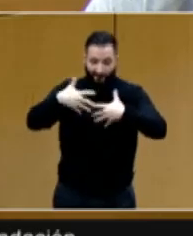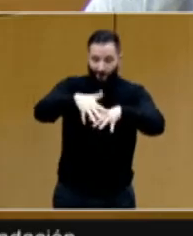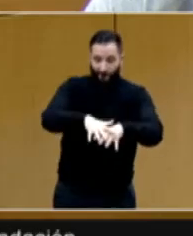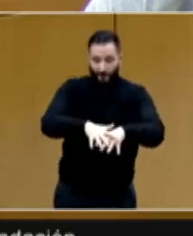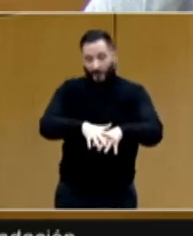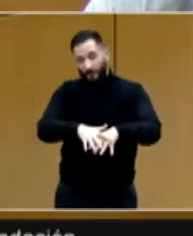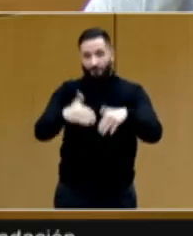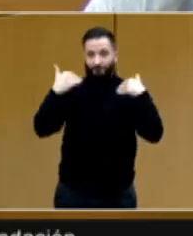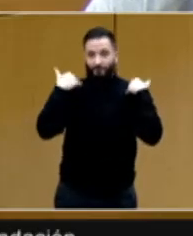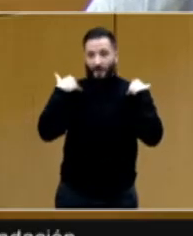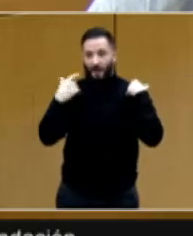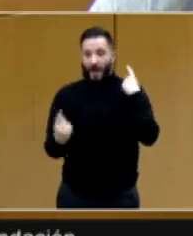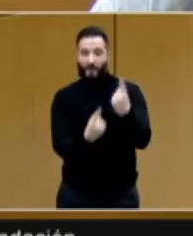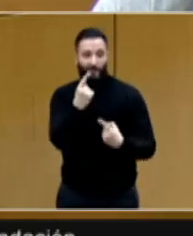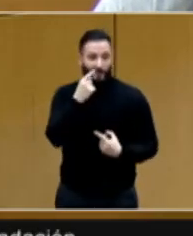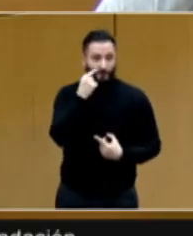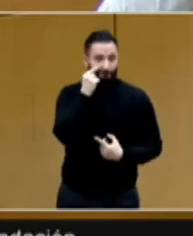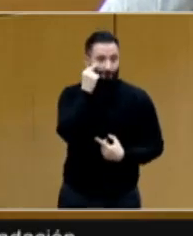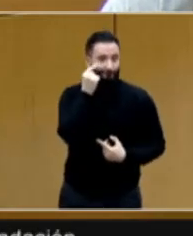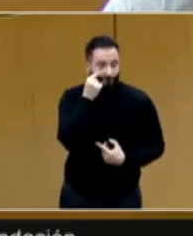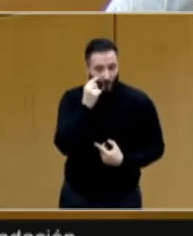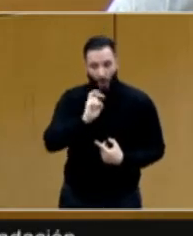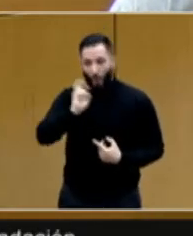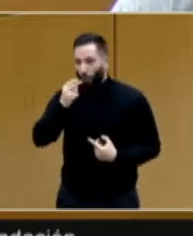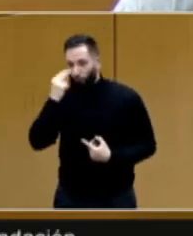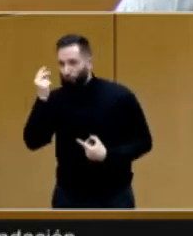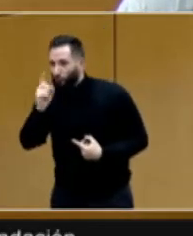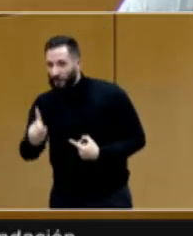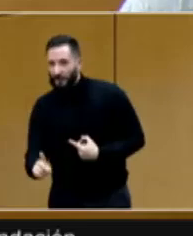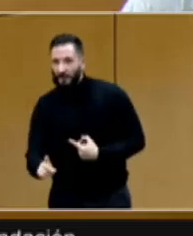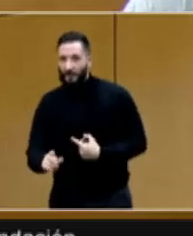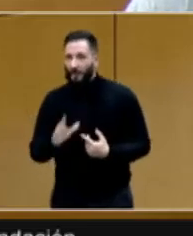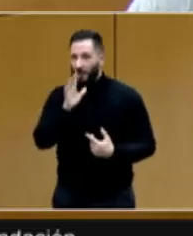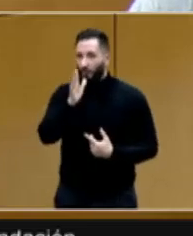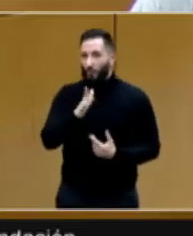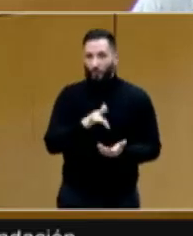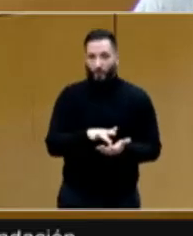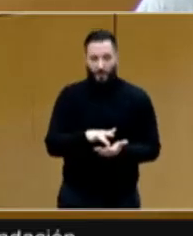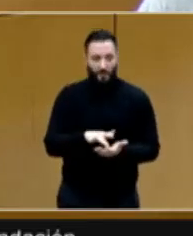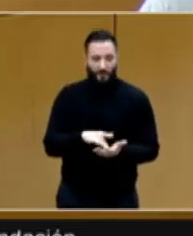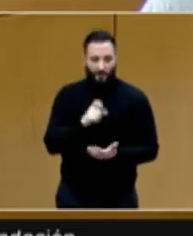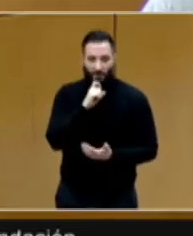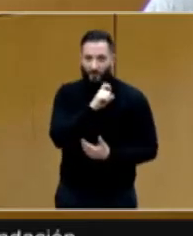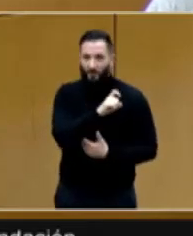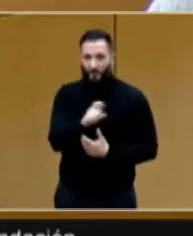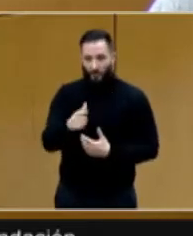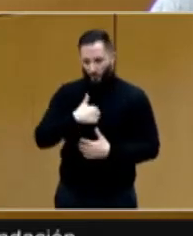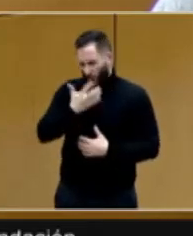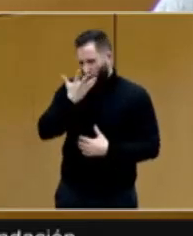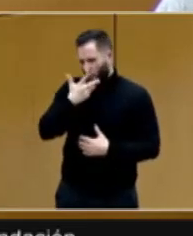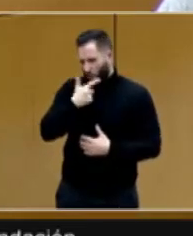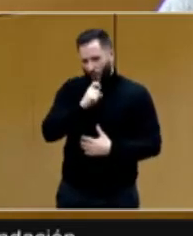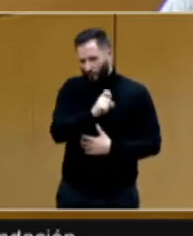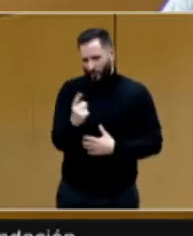Bueno pues ni se enteran o no les interesa o por fundaciones públicas yo sé de una que tampoco